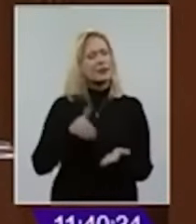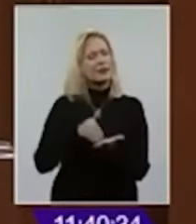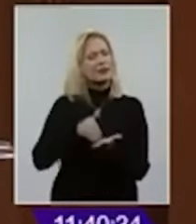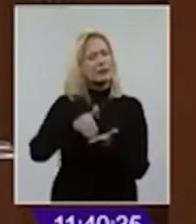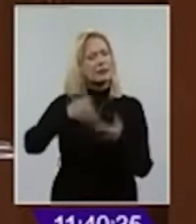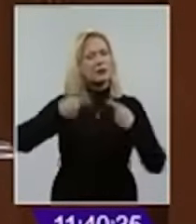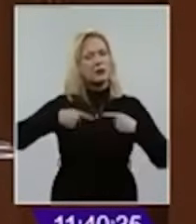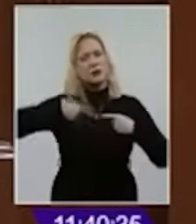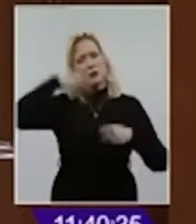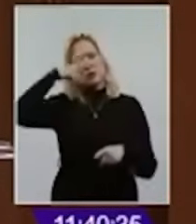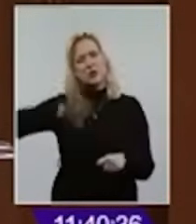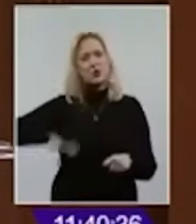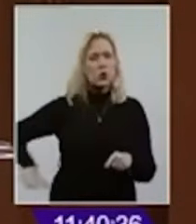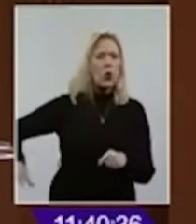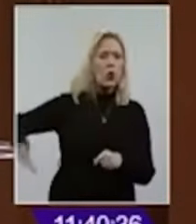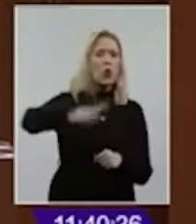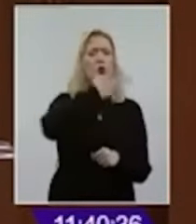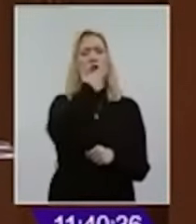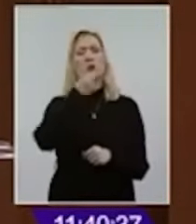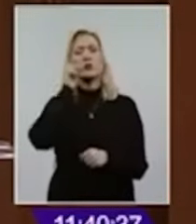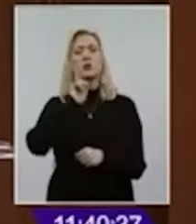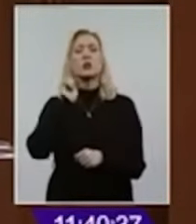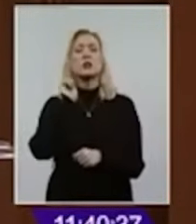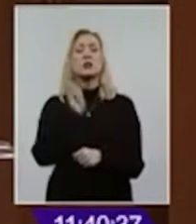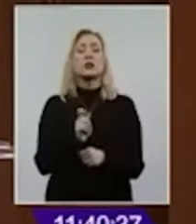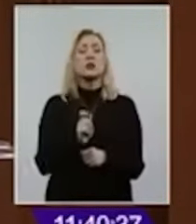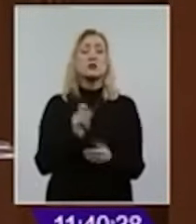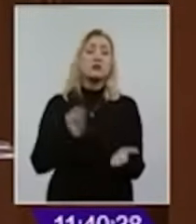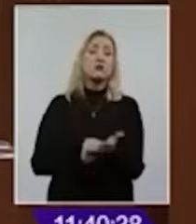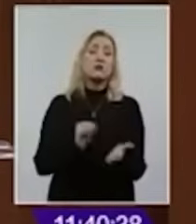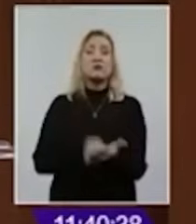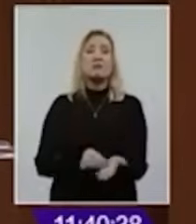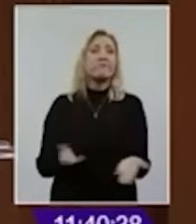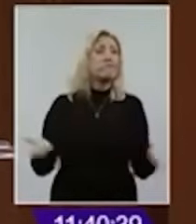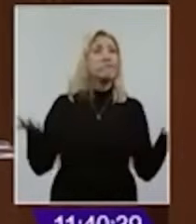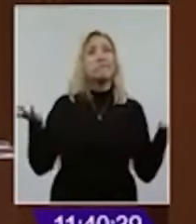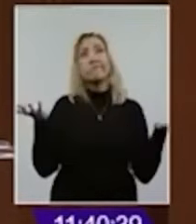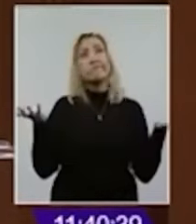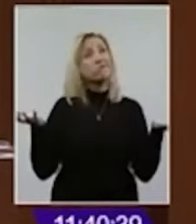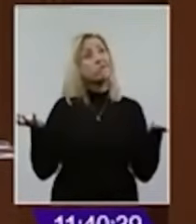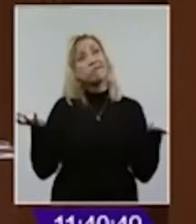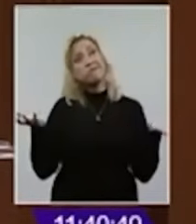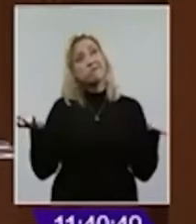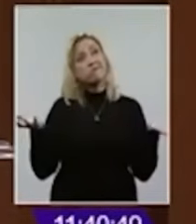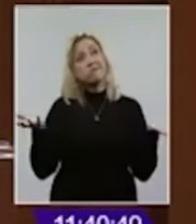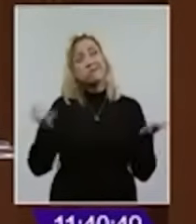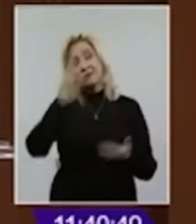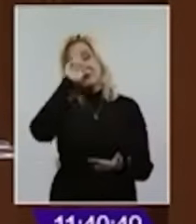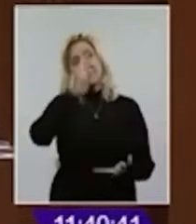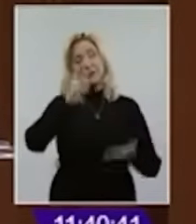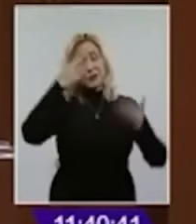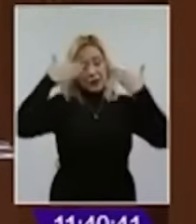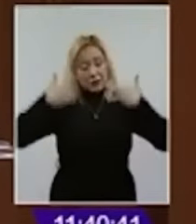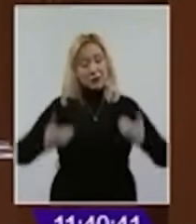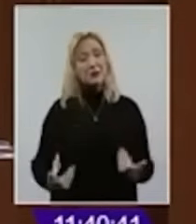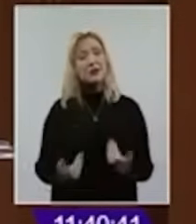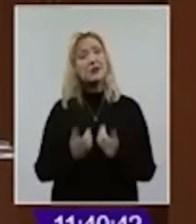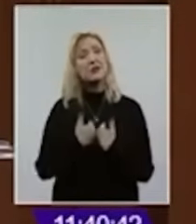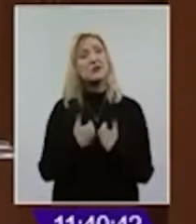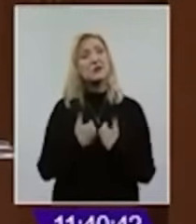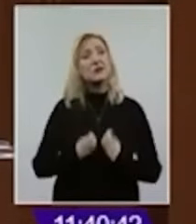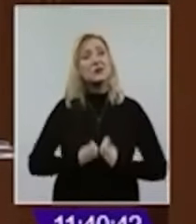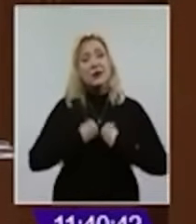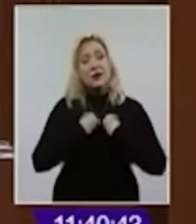mexicanas y mexicanos los que aún se hallan lejos del ejercicio de la dignidad personal que les puede proporcionar